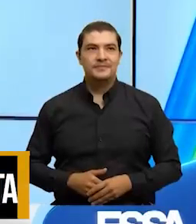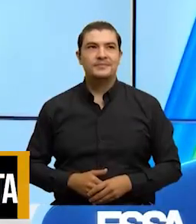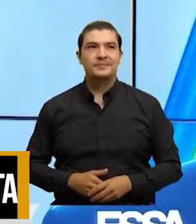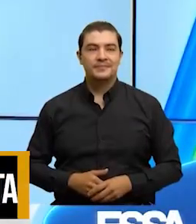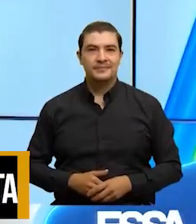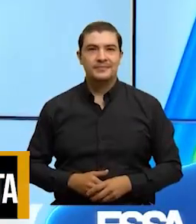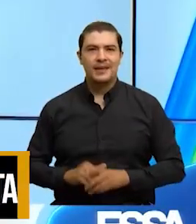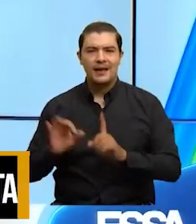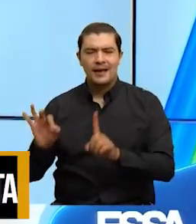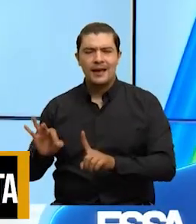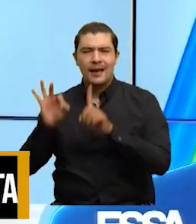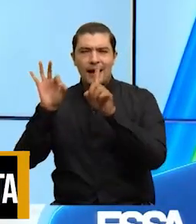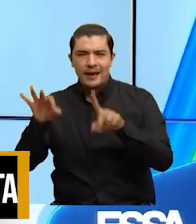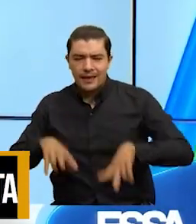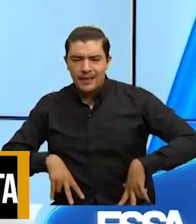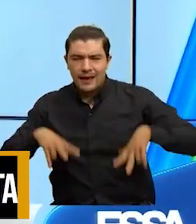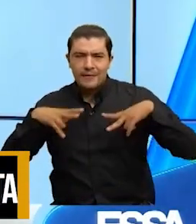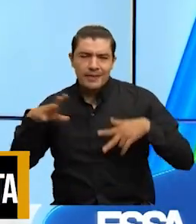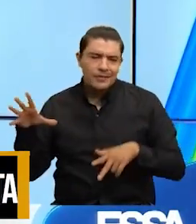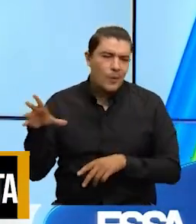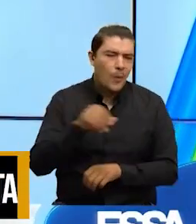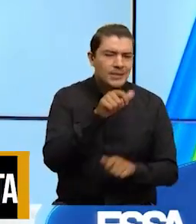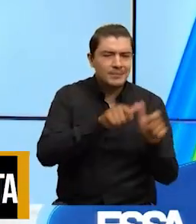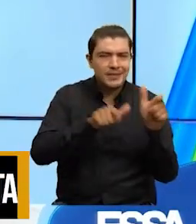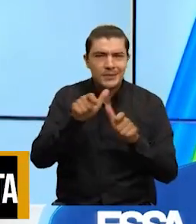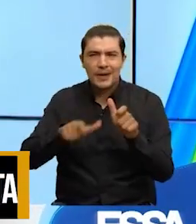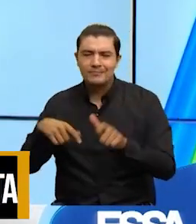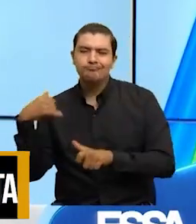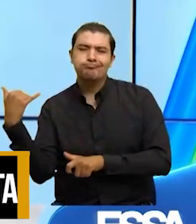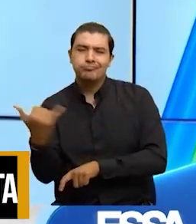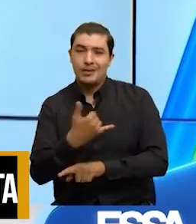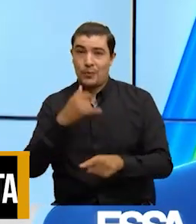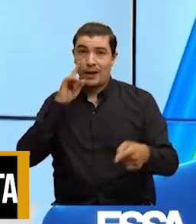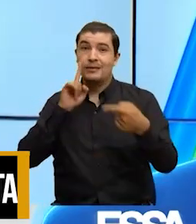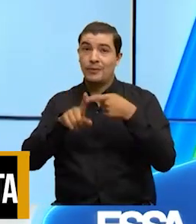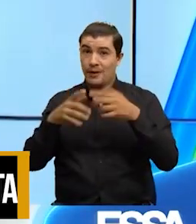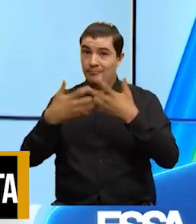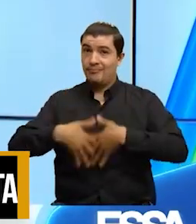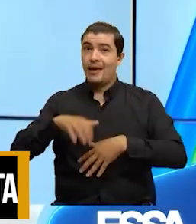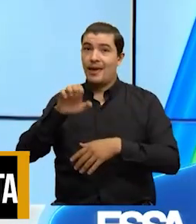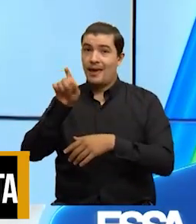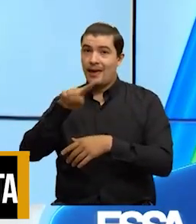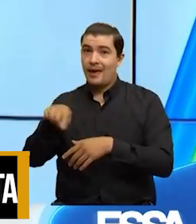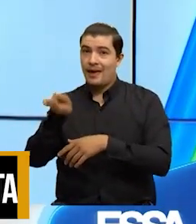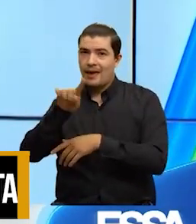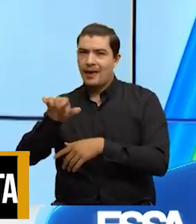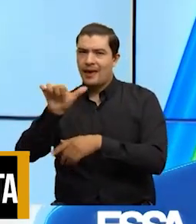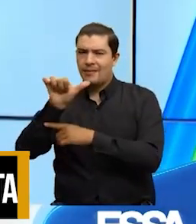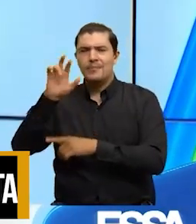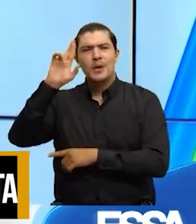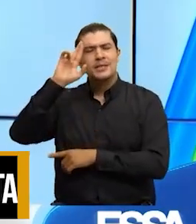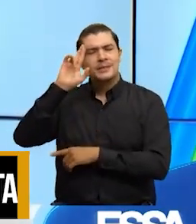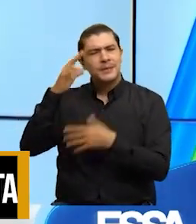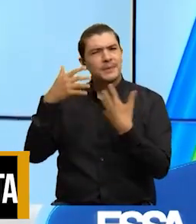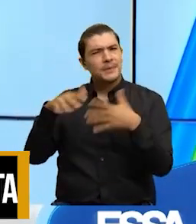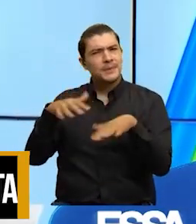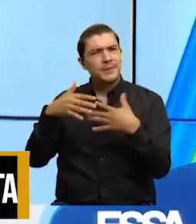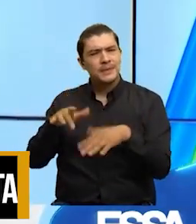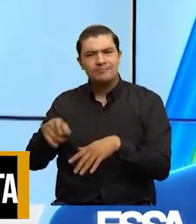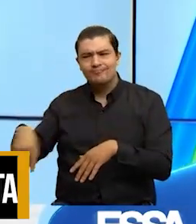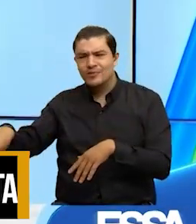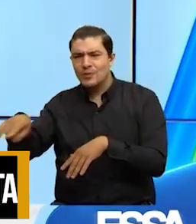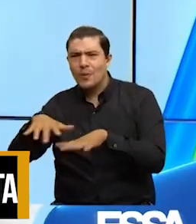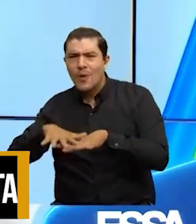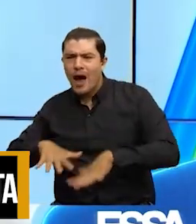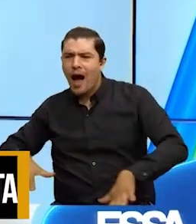Mejorar la calidad de vida de nuestros clientes y usuarios es uno de nuestros propósitos. Por eso queremos que conozcas cómo hemos iluminado la vida de las